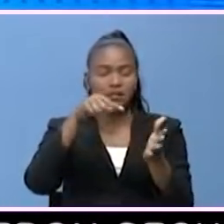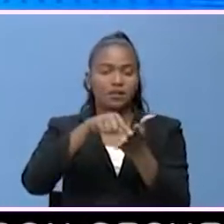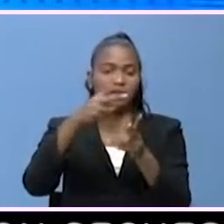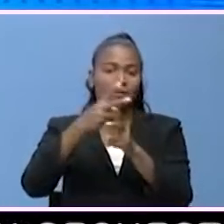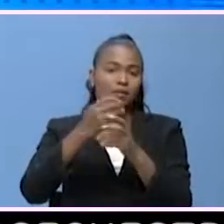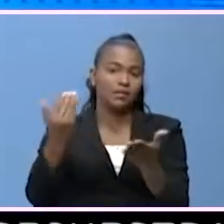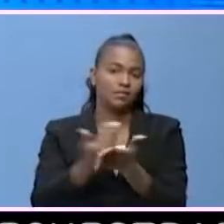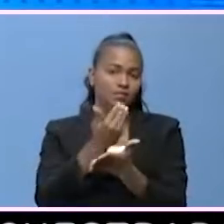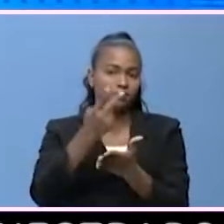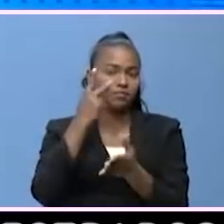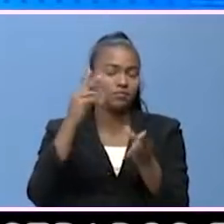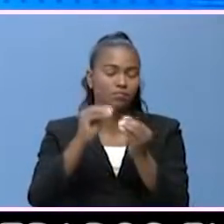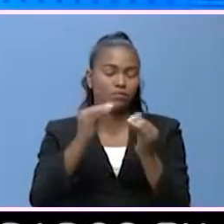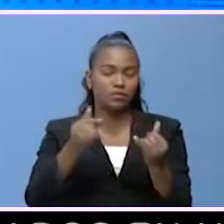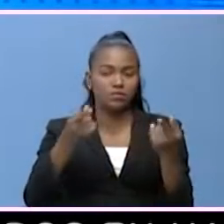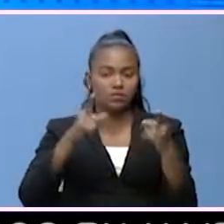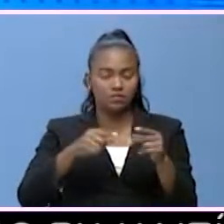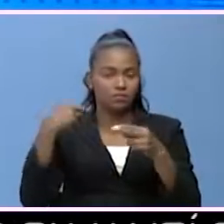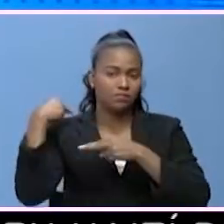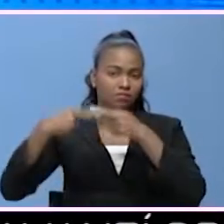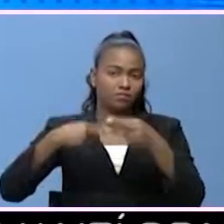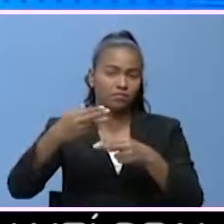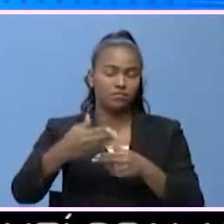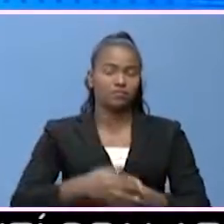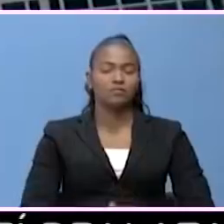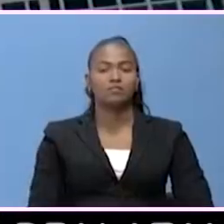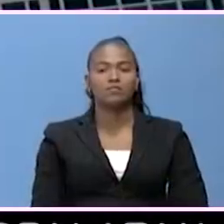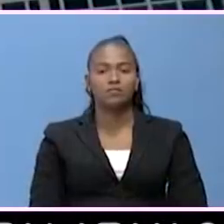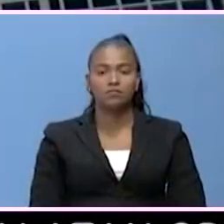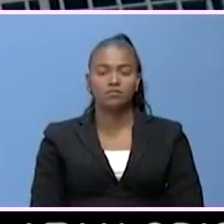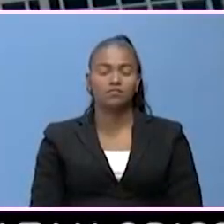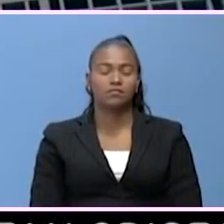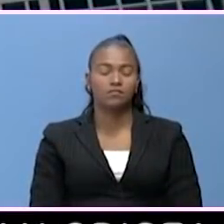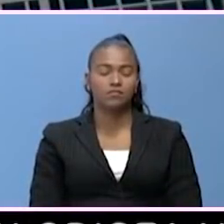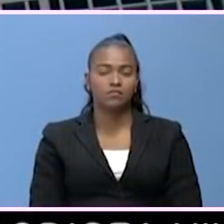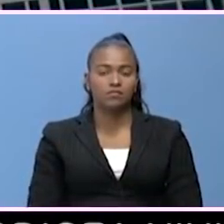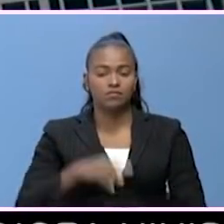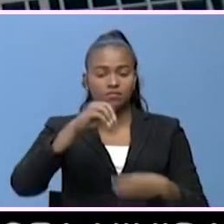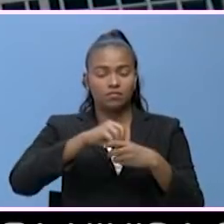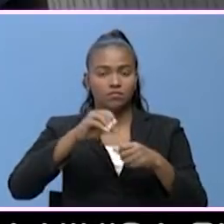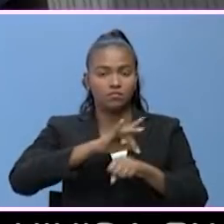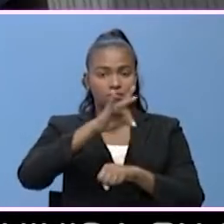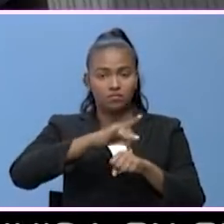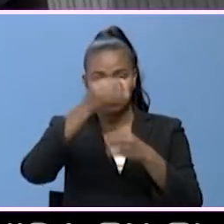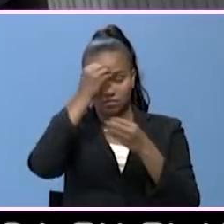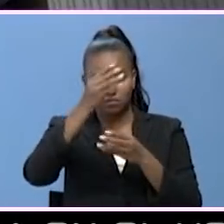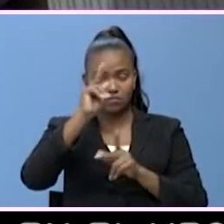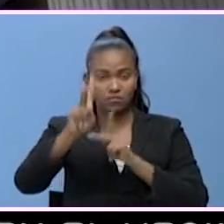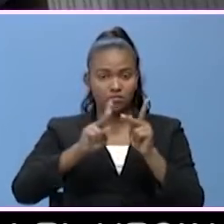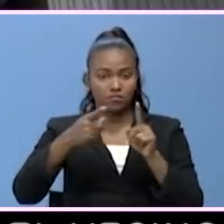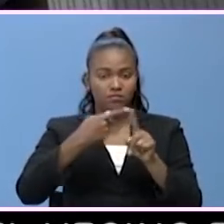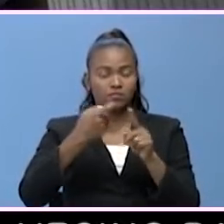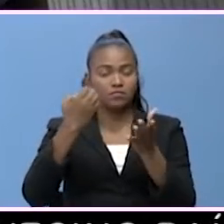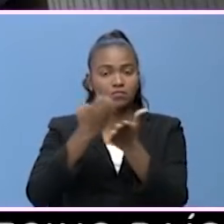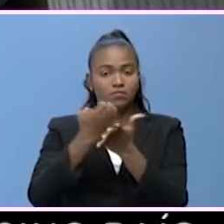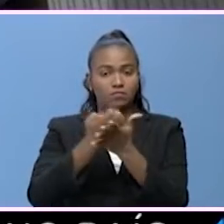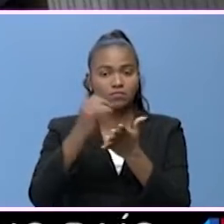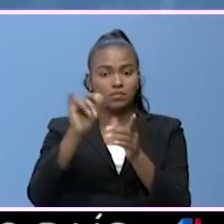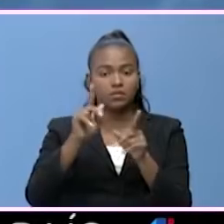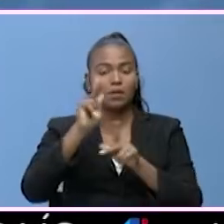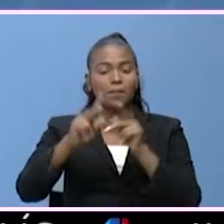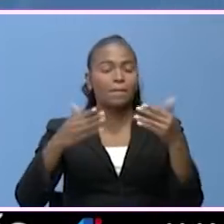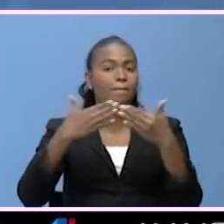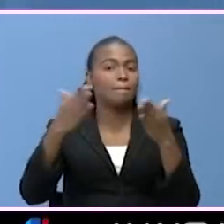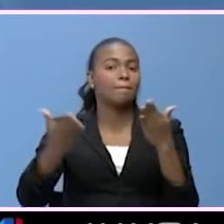préstamos nuevos. Veamos detalles en la siguiente historia. El Banco Central informó a los agentes económicos y al público